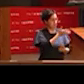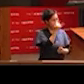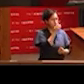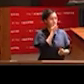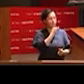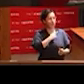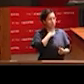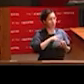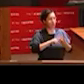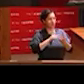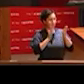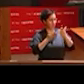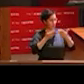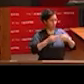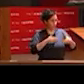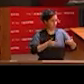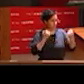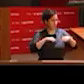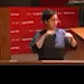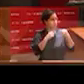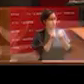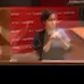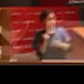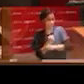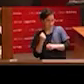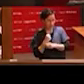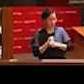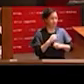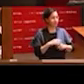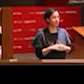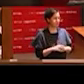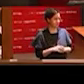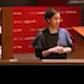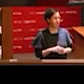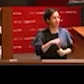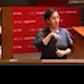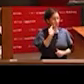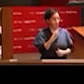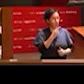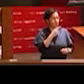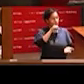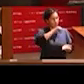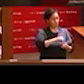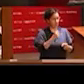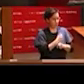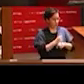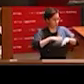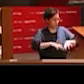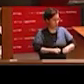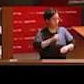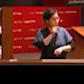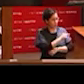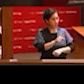logopedia fisioterapia con trabajo luego tenemos un centro ocupacional con